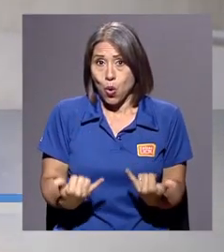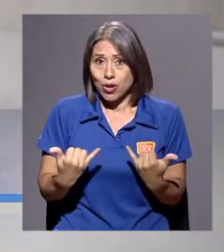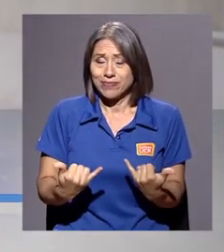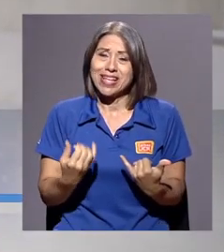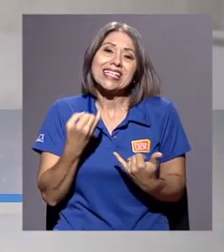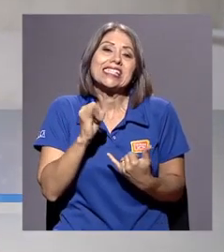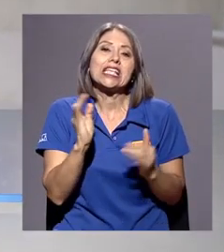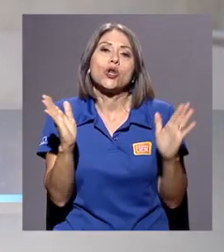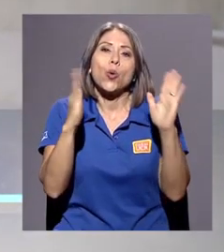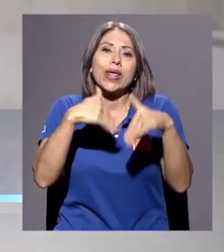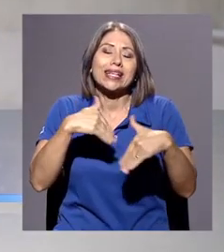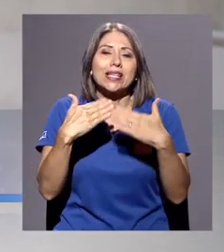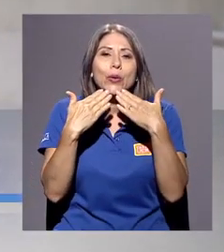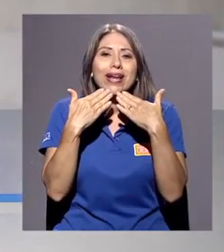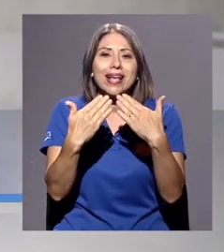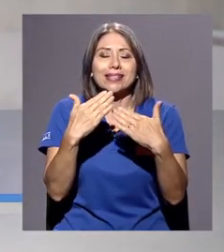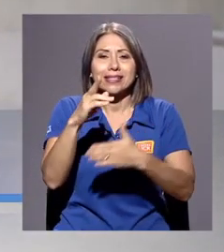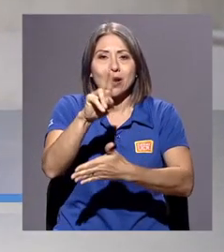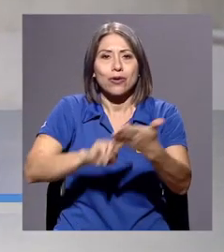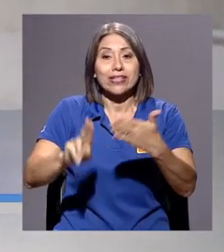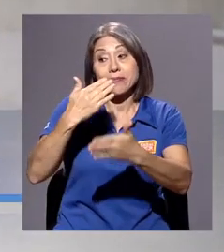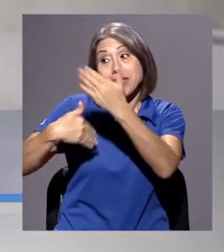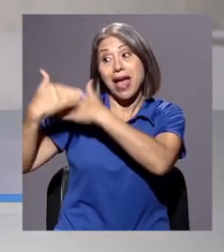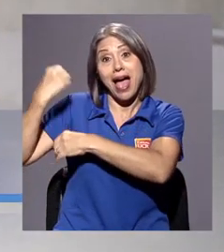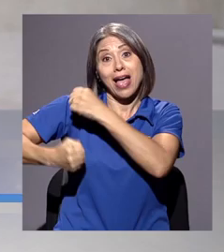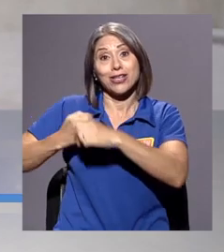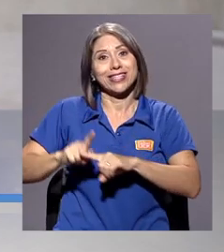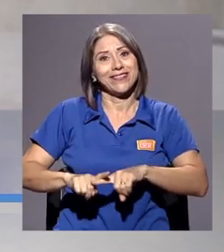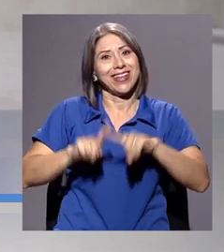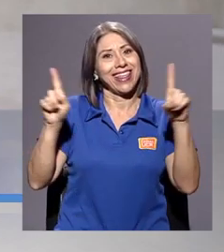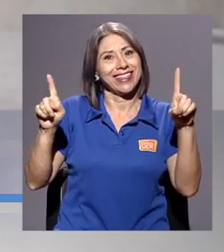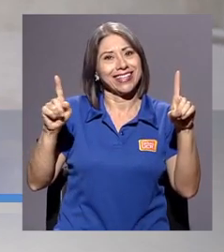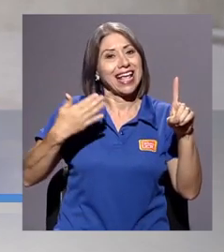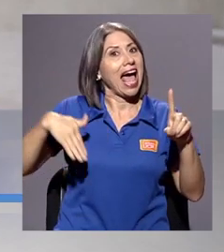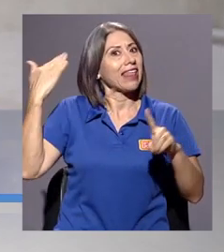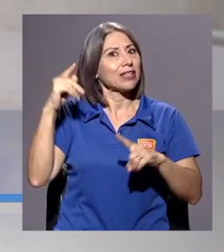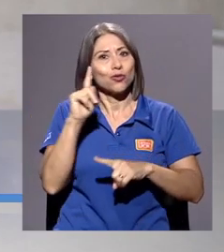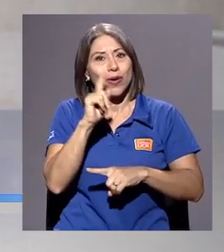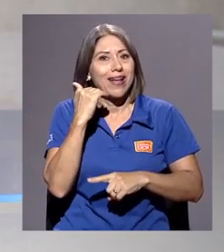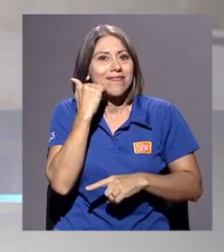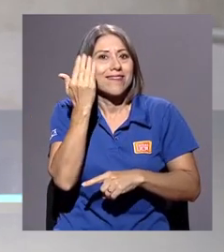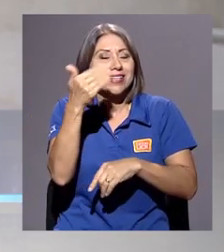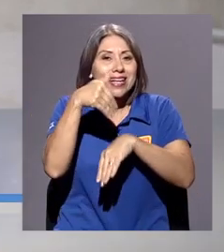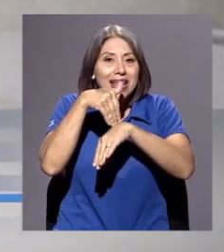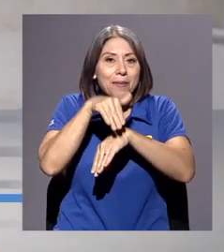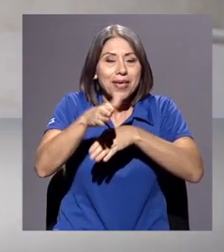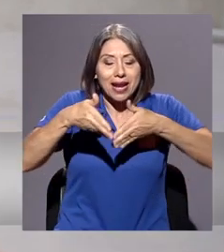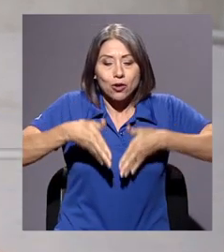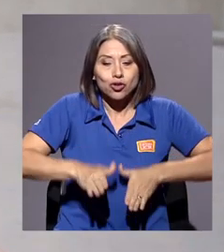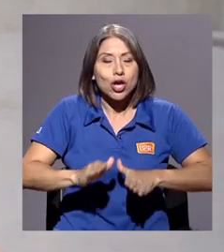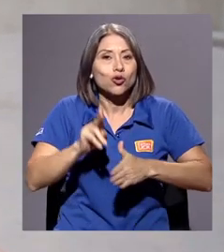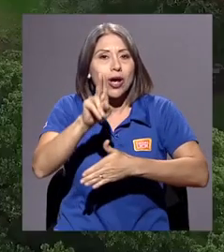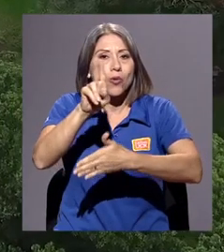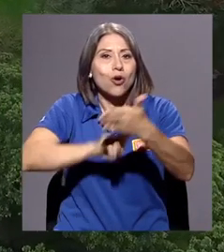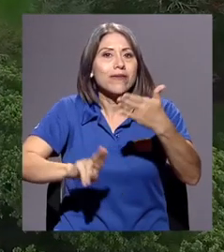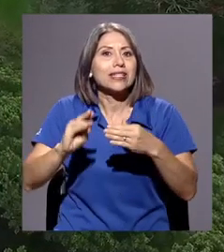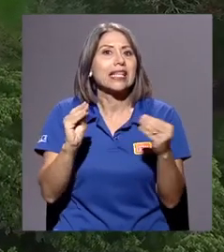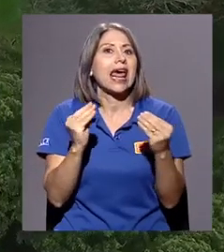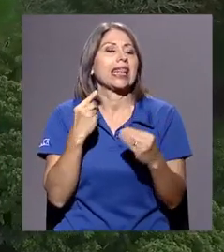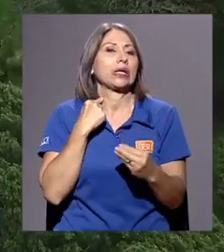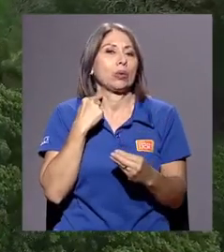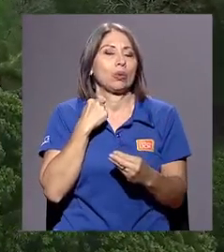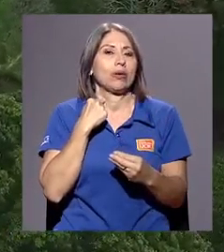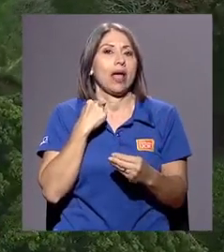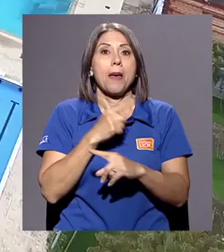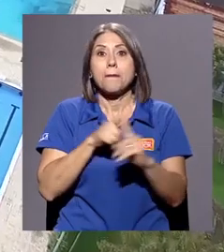hubiera sido gracias a la universidad. Eran tiempos diferentes, no era tan fácil mandar a los hijos a una universidad con muchísimo costo. Y no solo